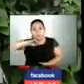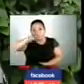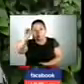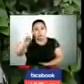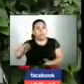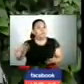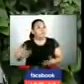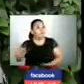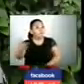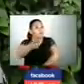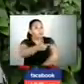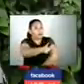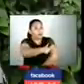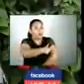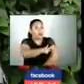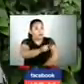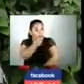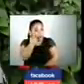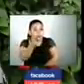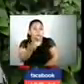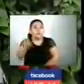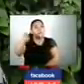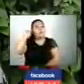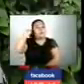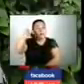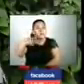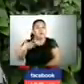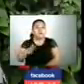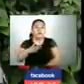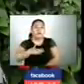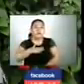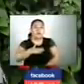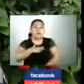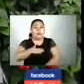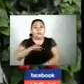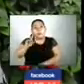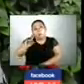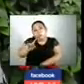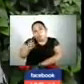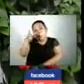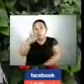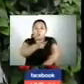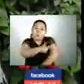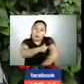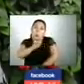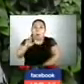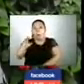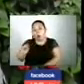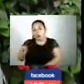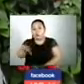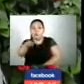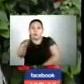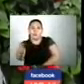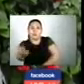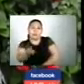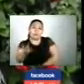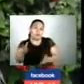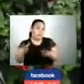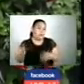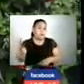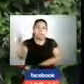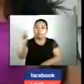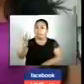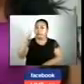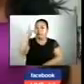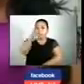vacunada. Es importante ver que existe una población que ha recibido una dosis, existe la población que ya recibió su esquema completo